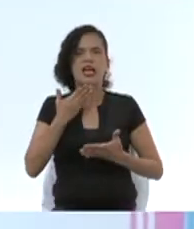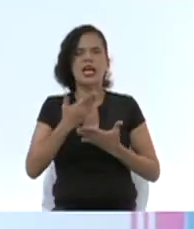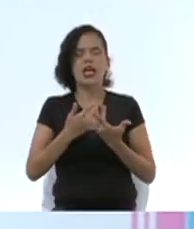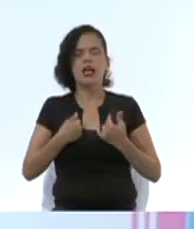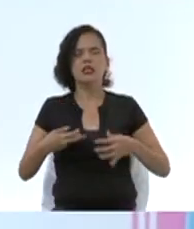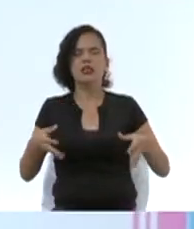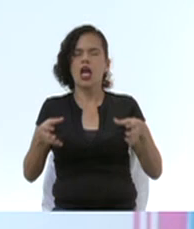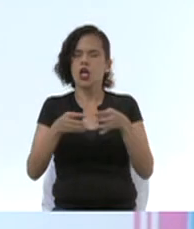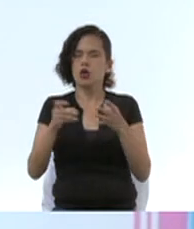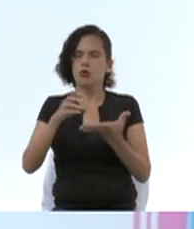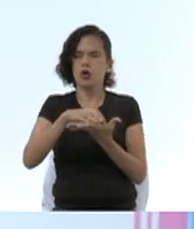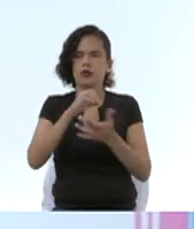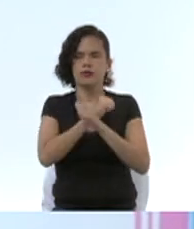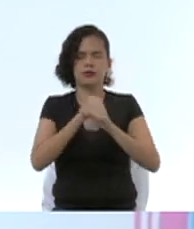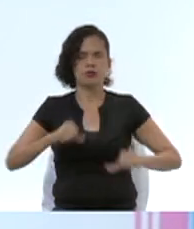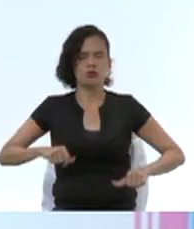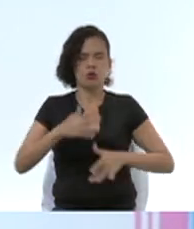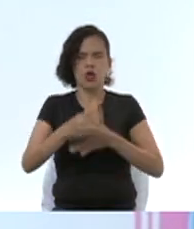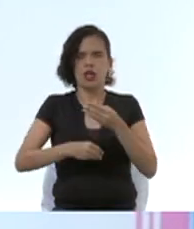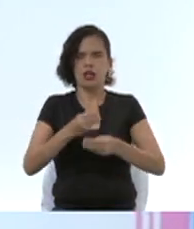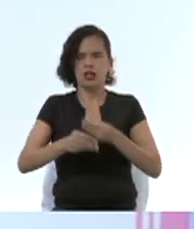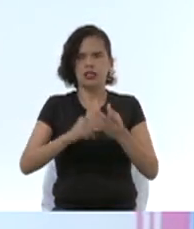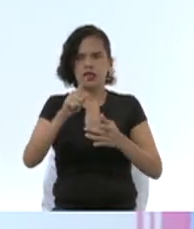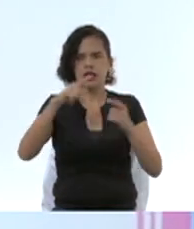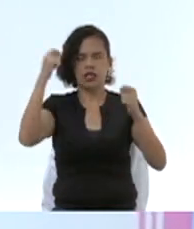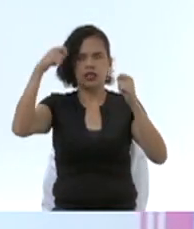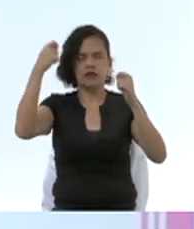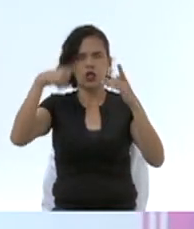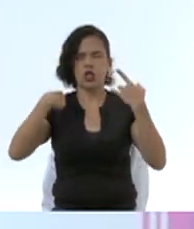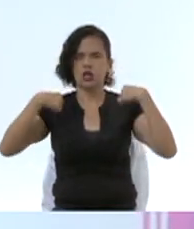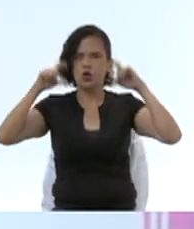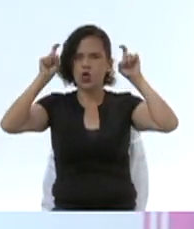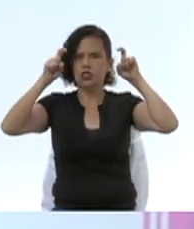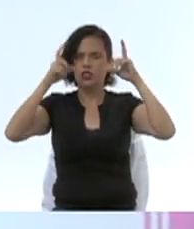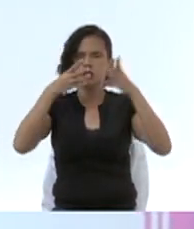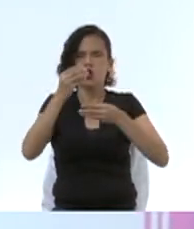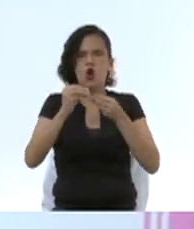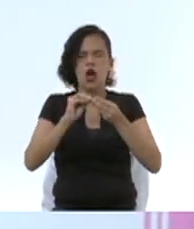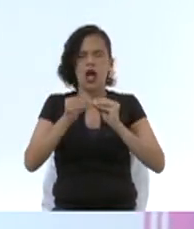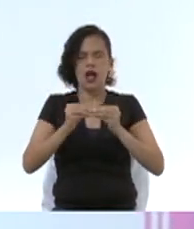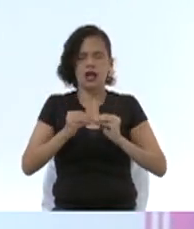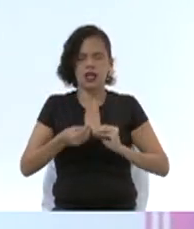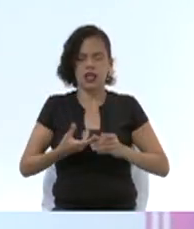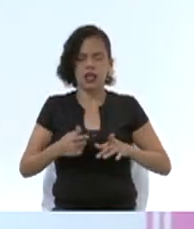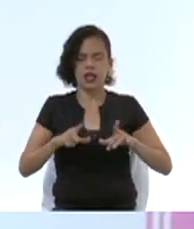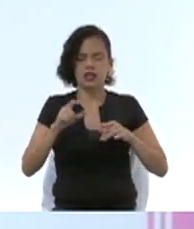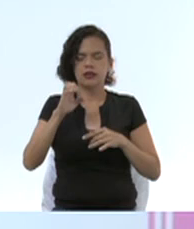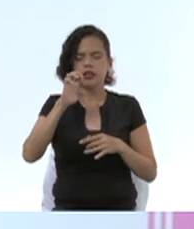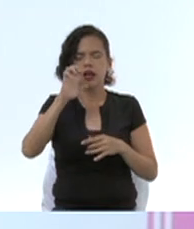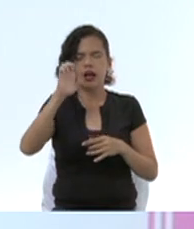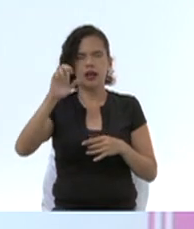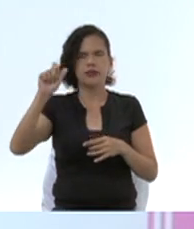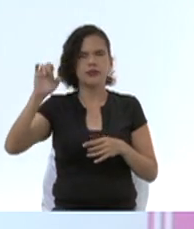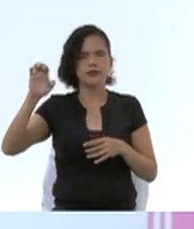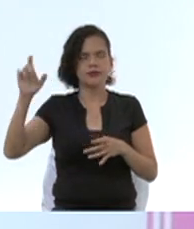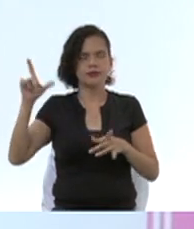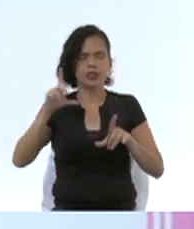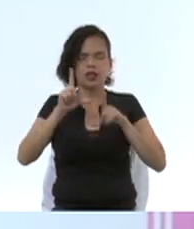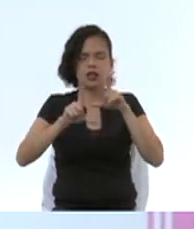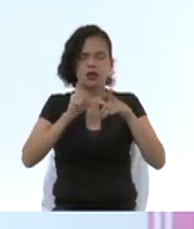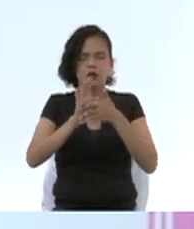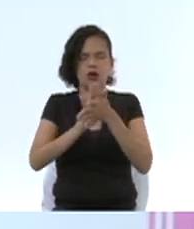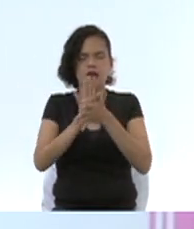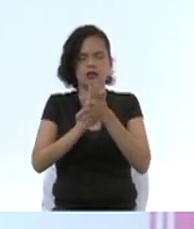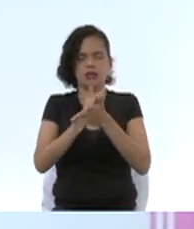Gracias al CEBIT del Estado Anzoátegui por elaborar este video tutorial que nos enseñó a crear una cartilla digital sobre las vocales en la